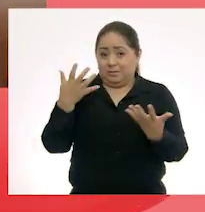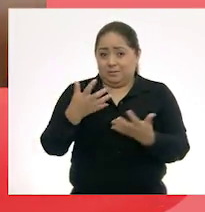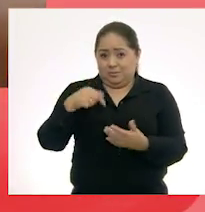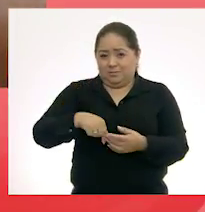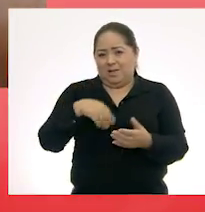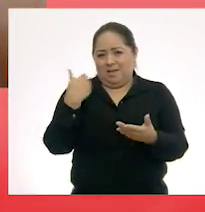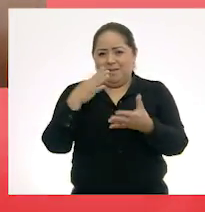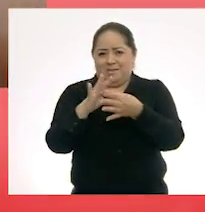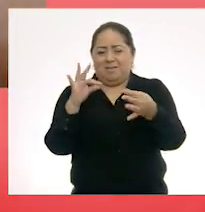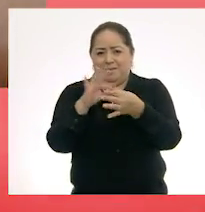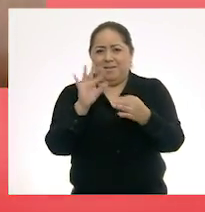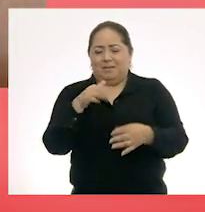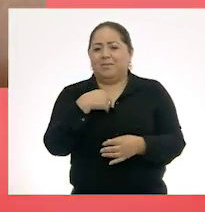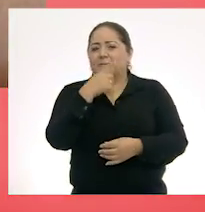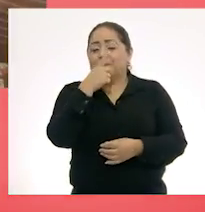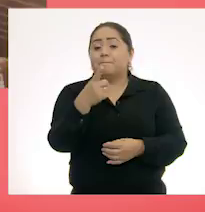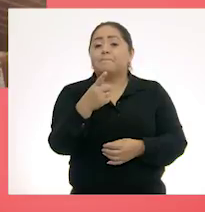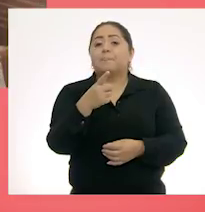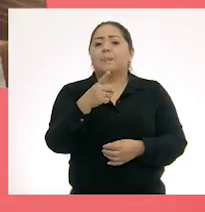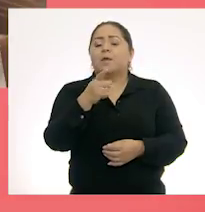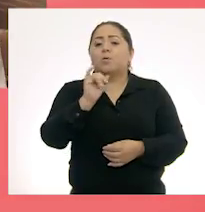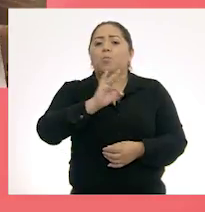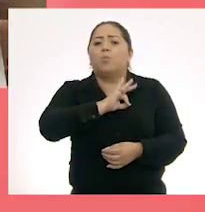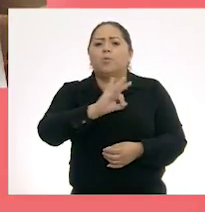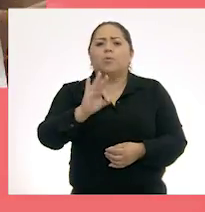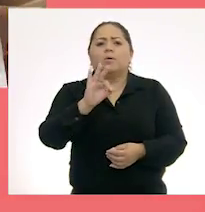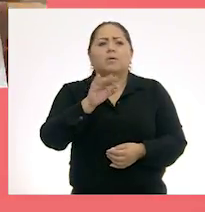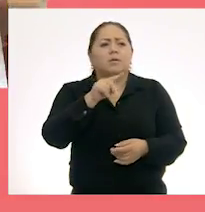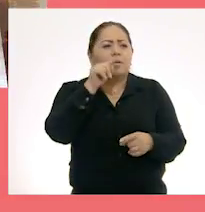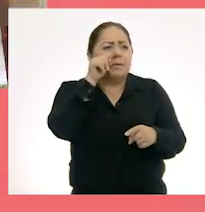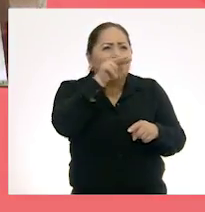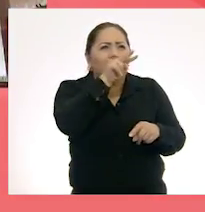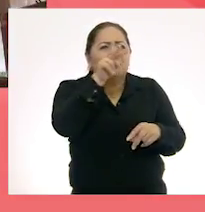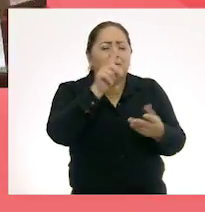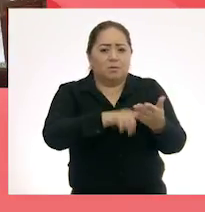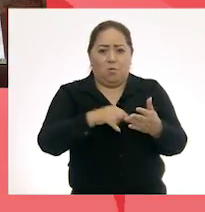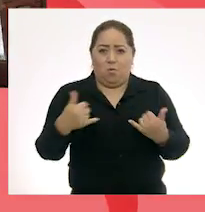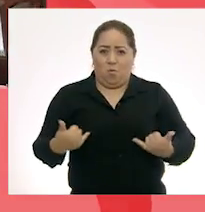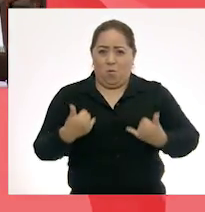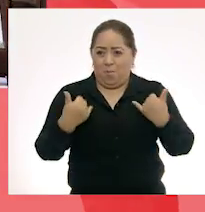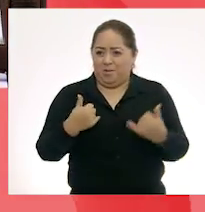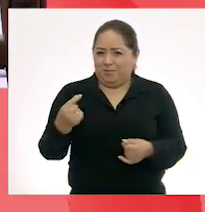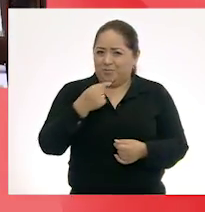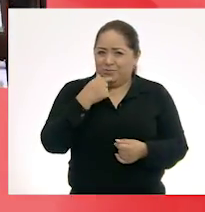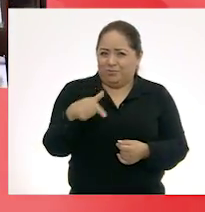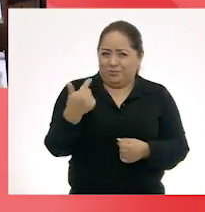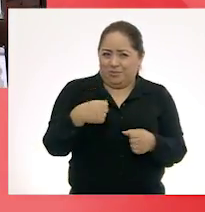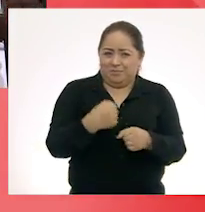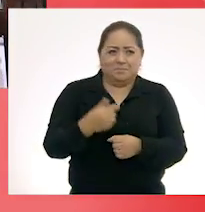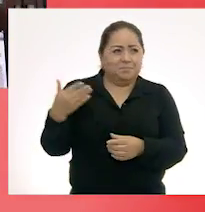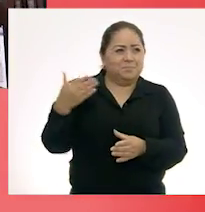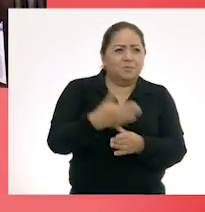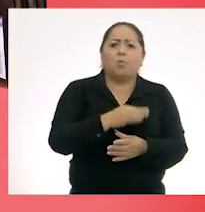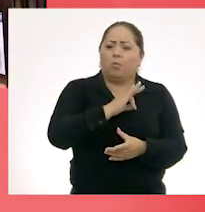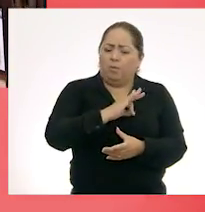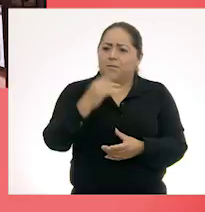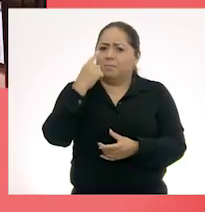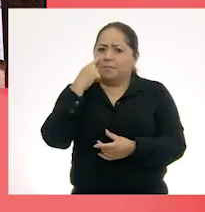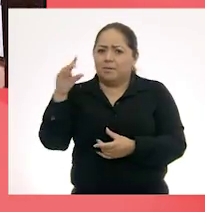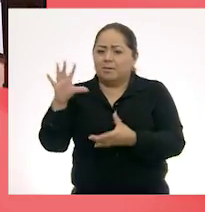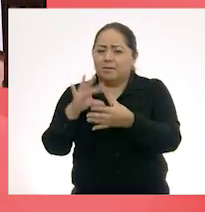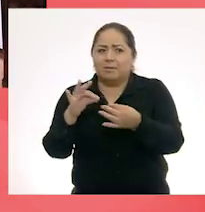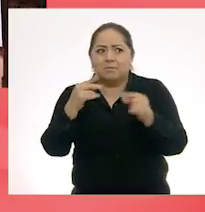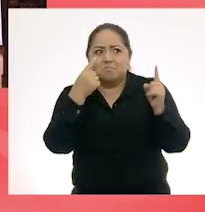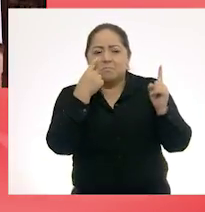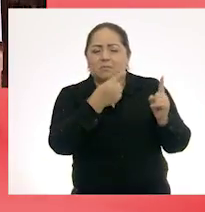te comentaba anteriormente, es que podemos encontrar esos detalles que aunque un joven de 12 años llegue, le podemos causar